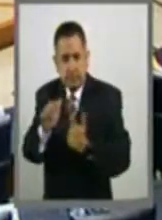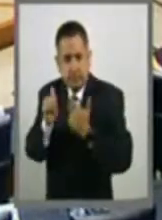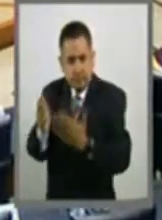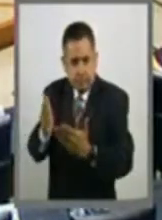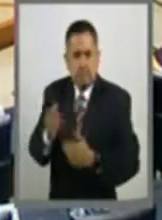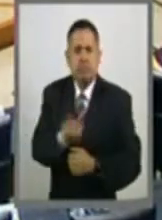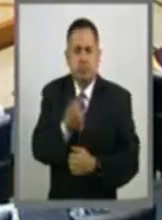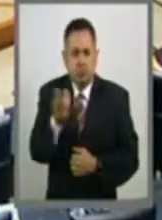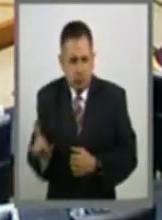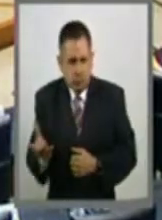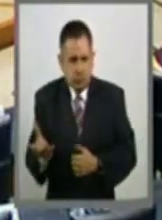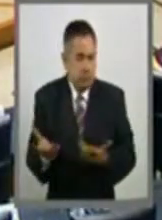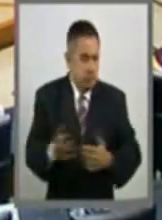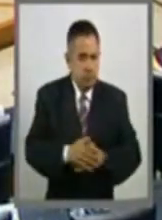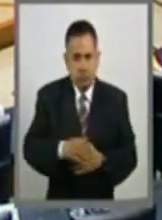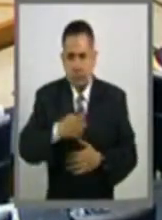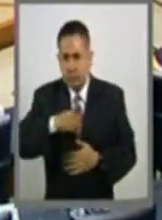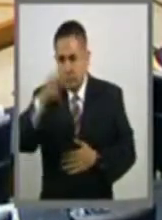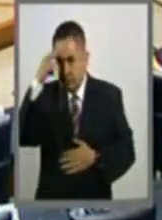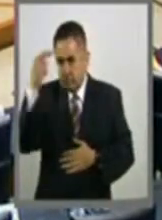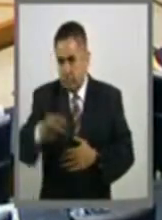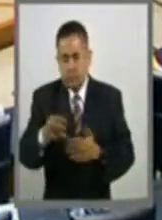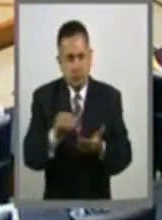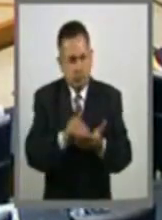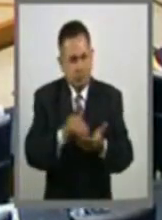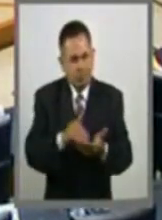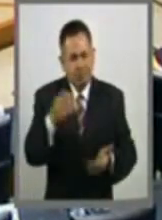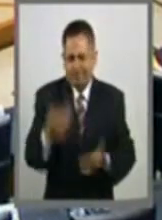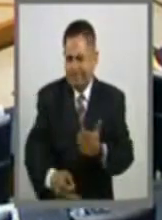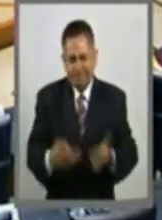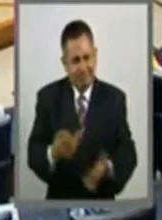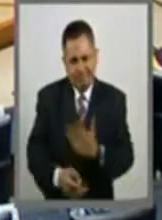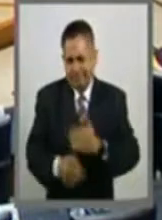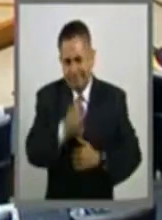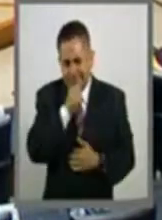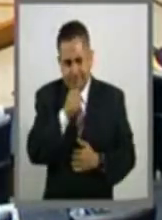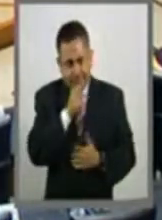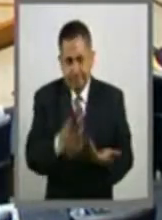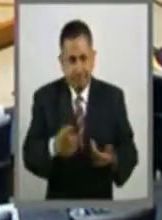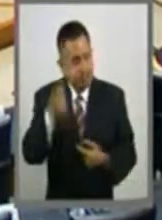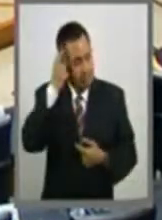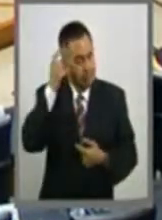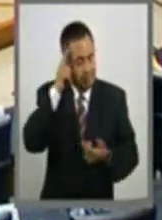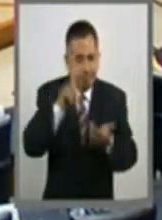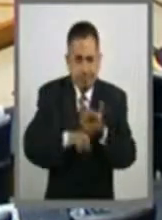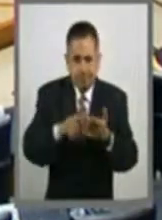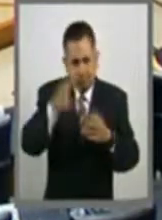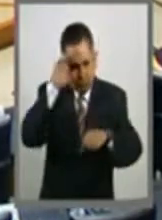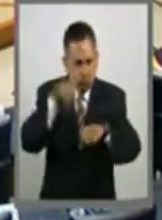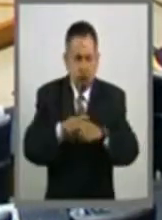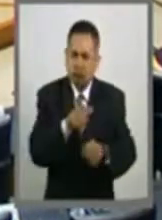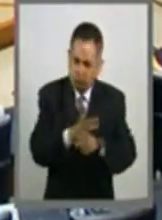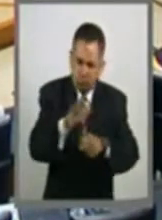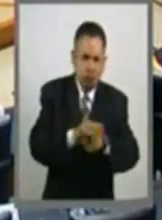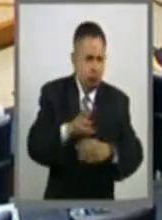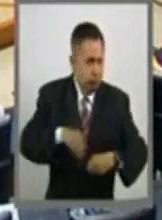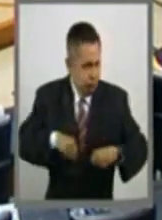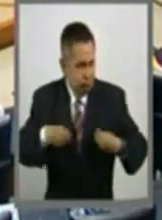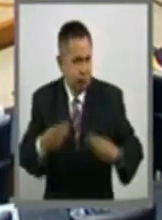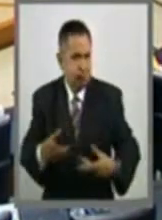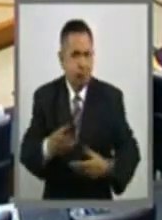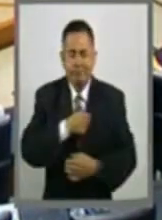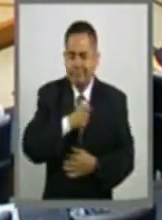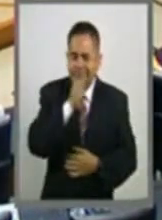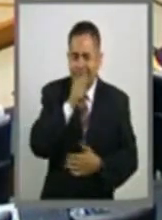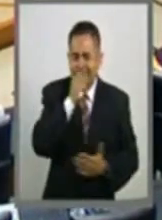órgano. En México, todavía carecemos de una cultura de donación que cubra la alta demanda de órganos,